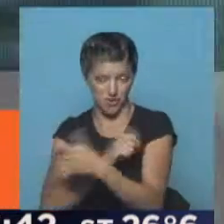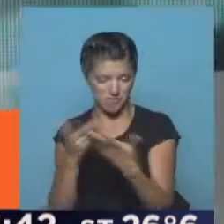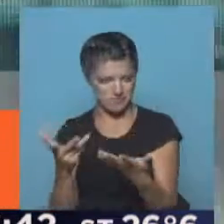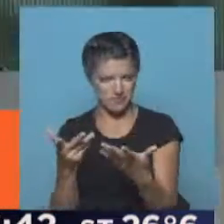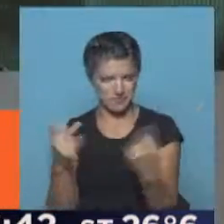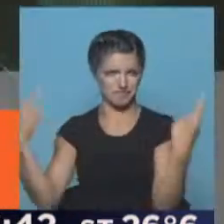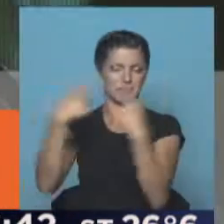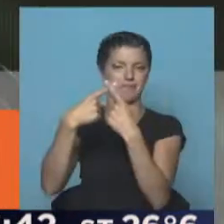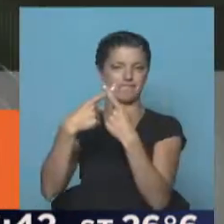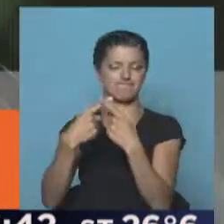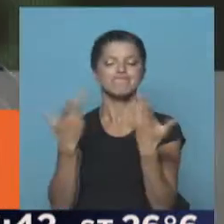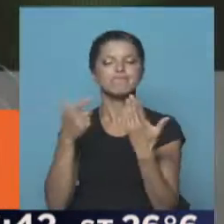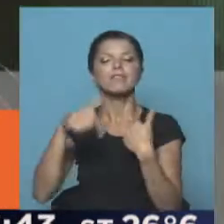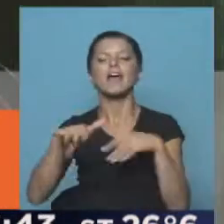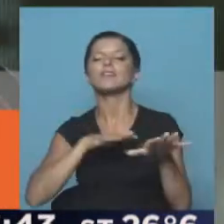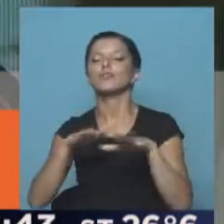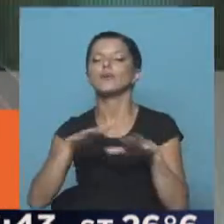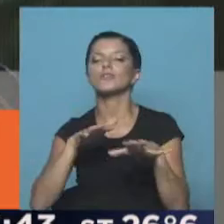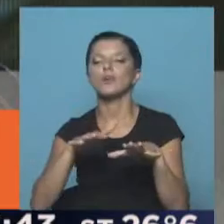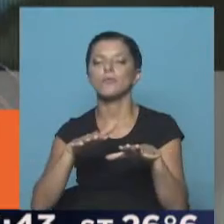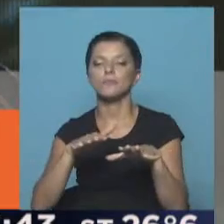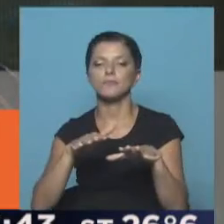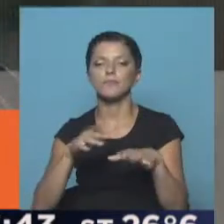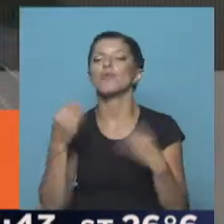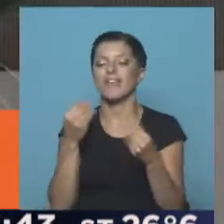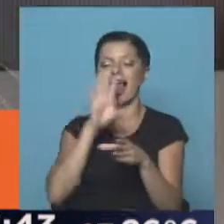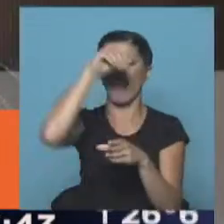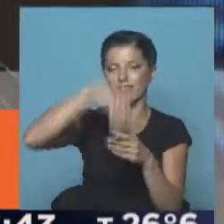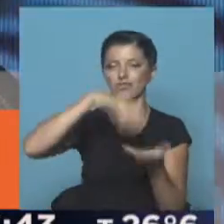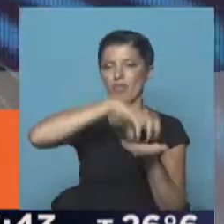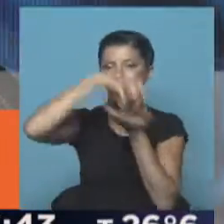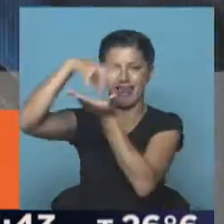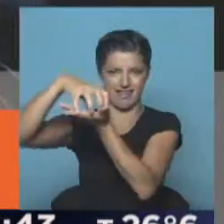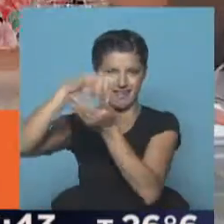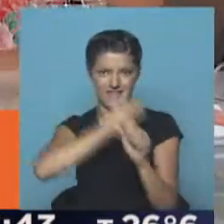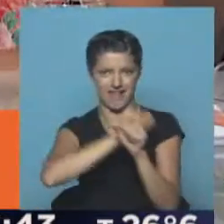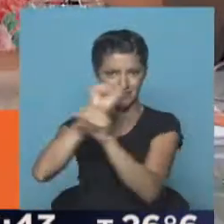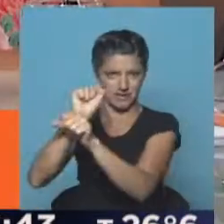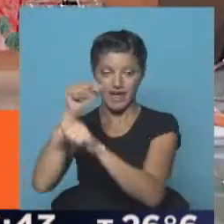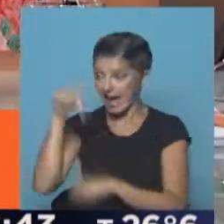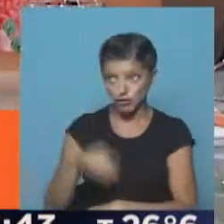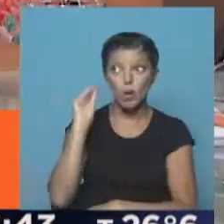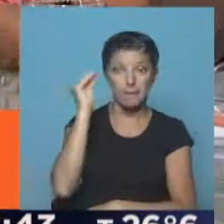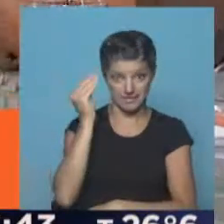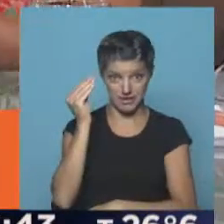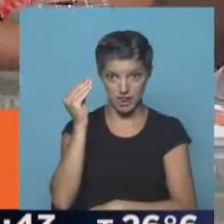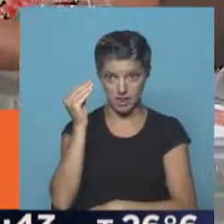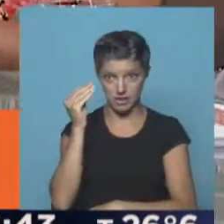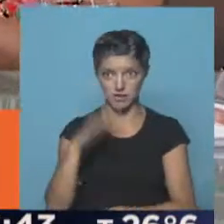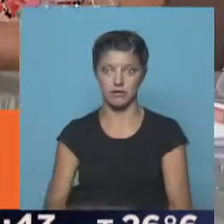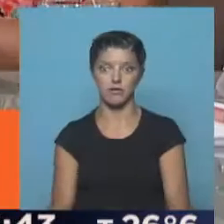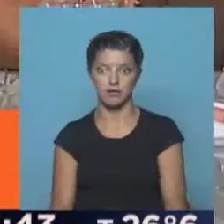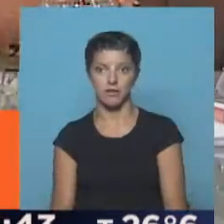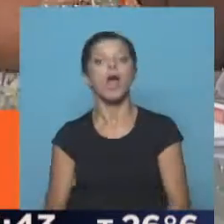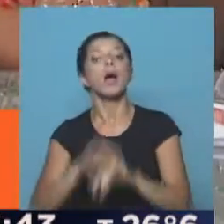esta situación fue más o menos el escenario de enfrentamiento en esto en Brasil. En Roraima. Y en el informe, México